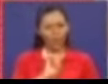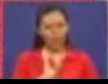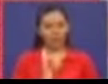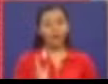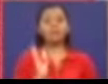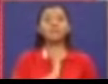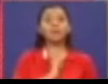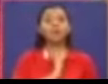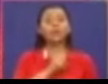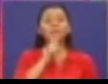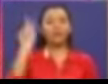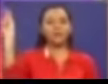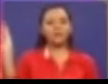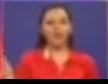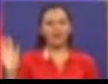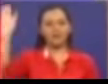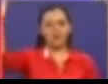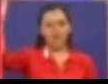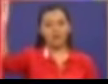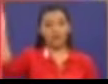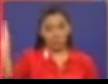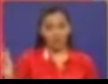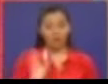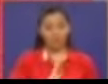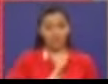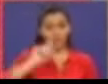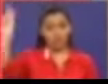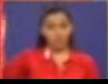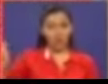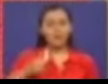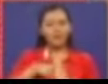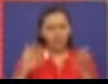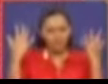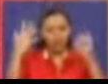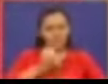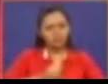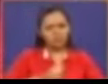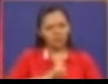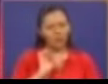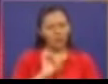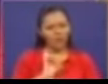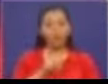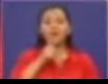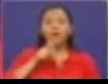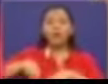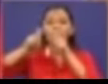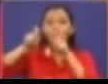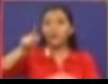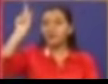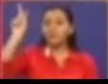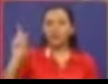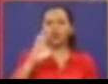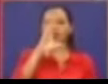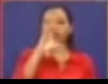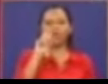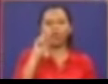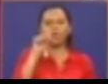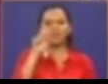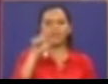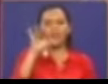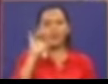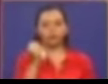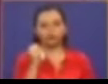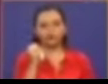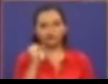la tecnología que es italiana, y muchas gracias a Tonelo Soluciones Integrales, la contratista, constructora de este invernadero, que lo hizo muy bien,